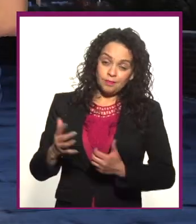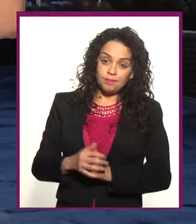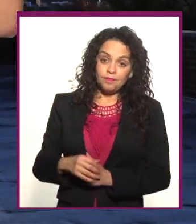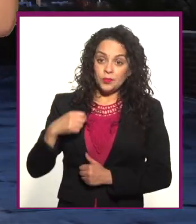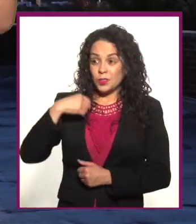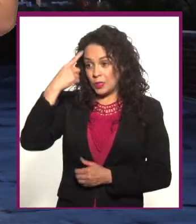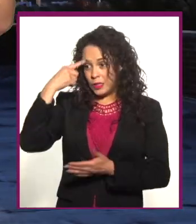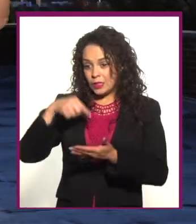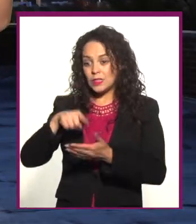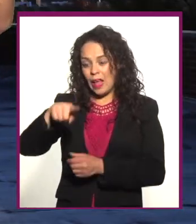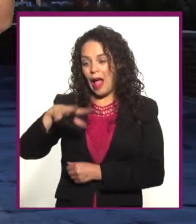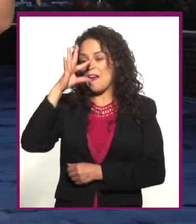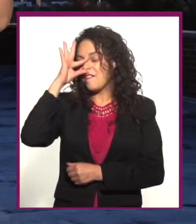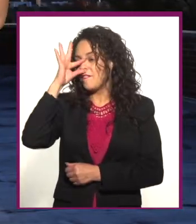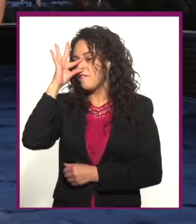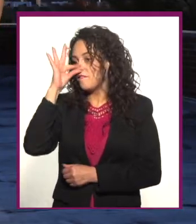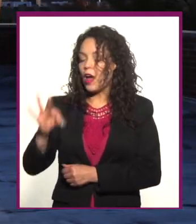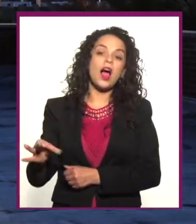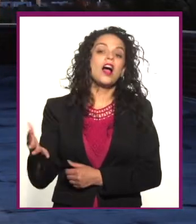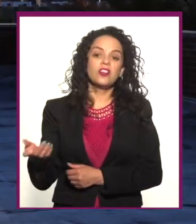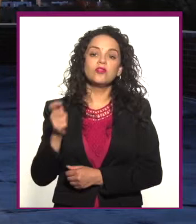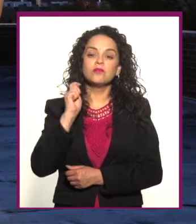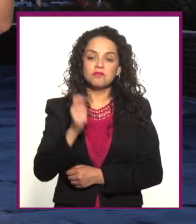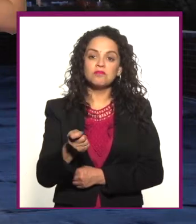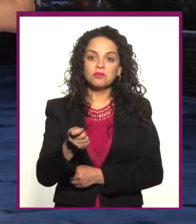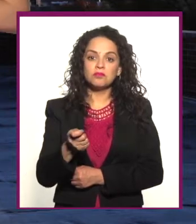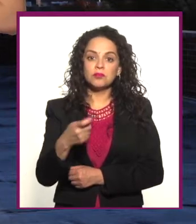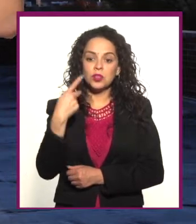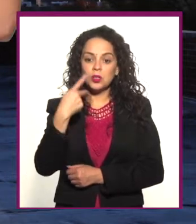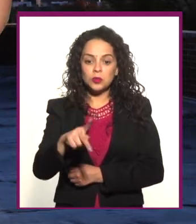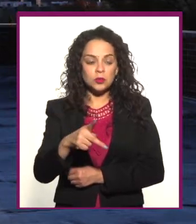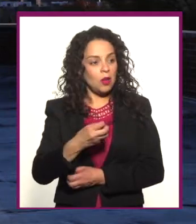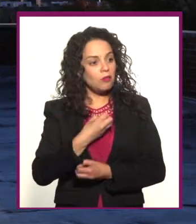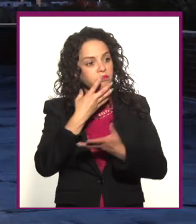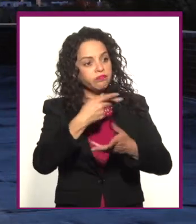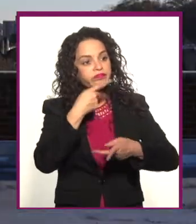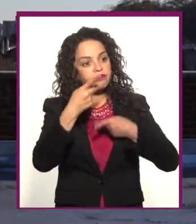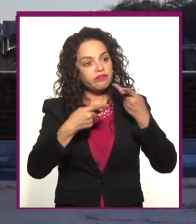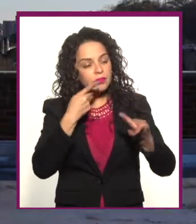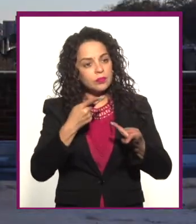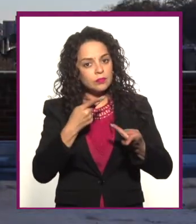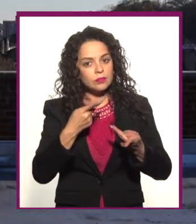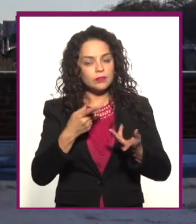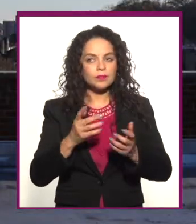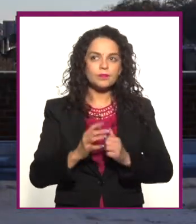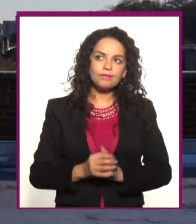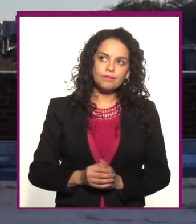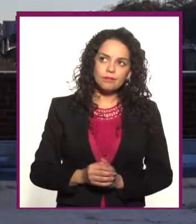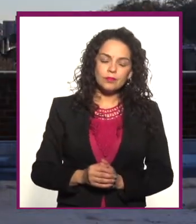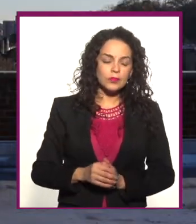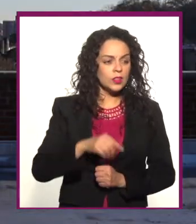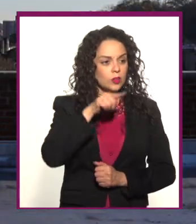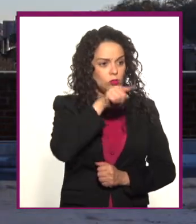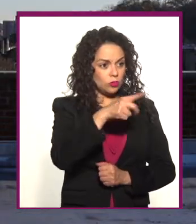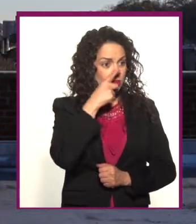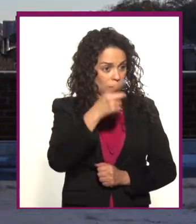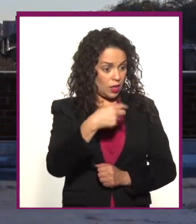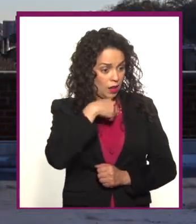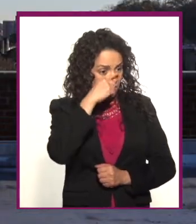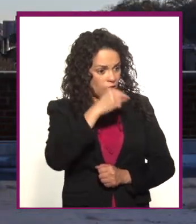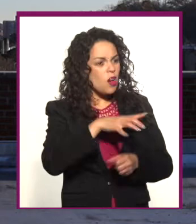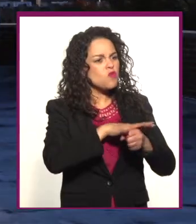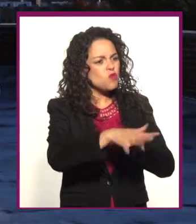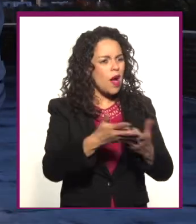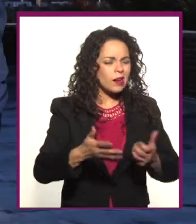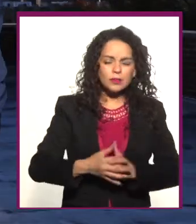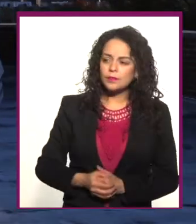Pero creo que hay un fallo garrafal en su interpretación. Y de acuerdo con usted, ¿cuál es ese fallo?